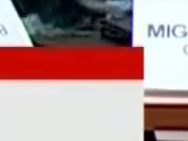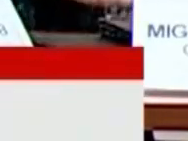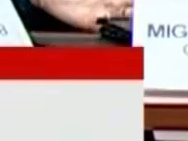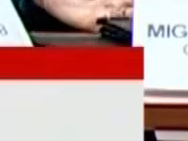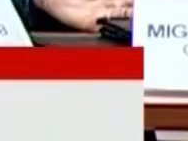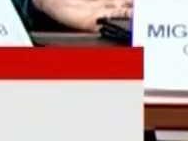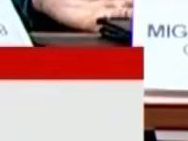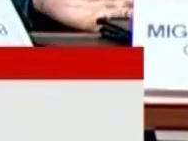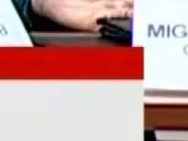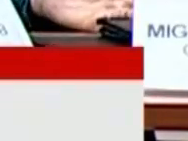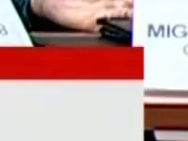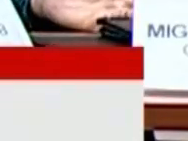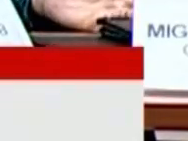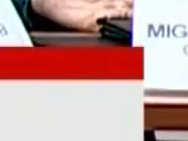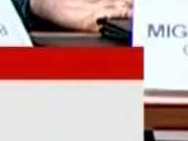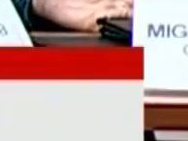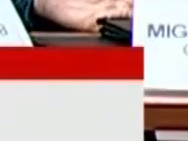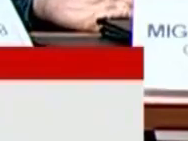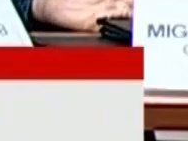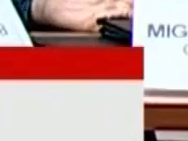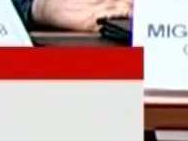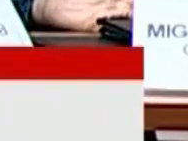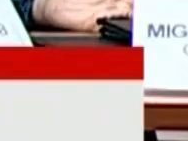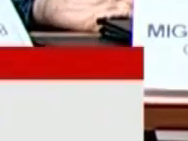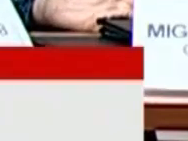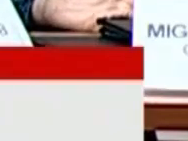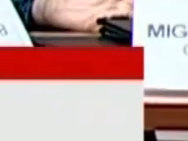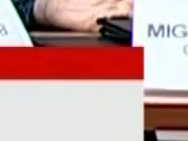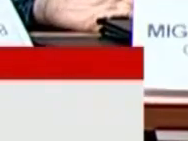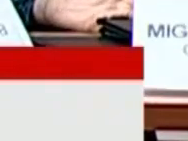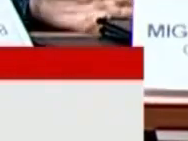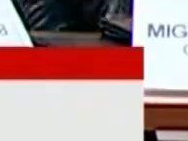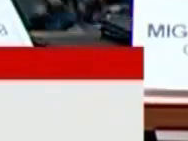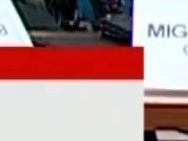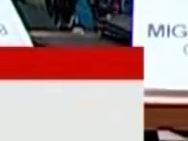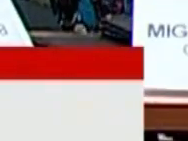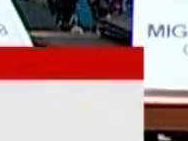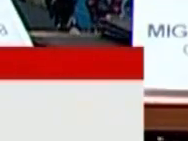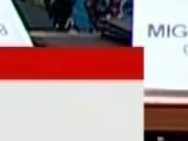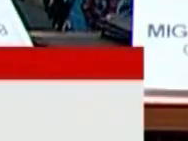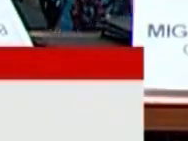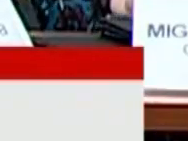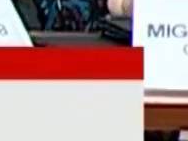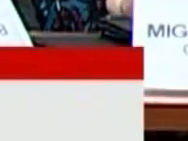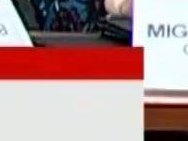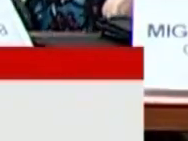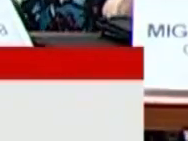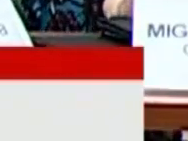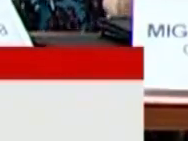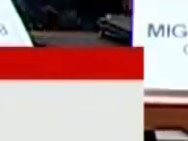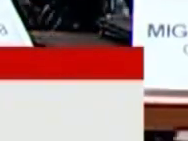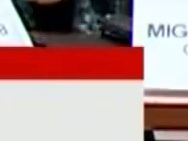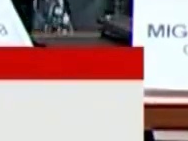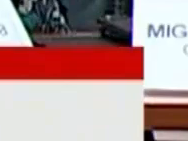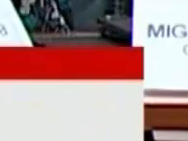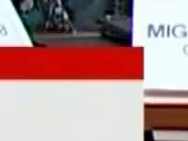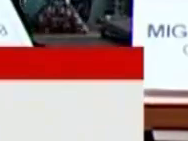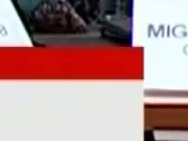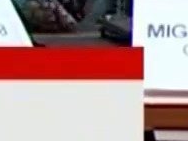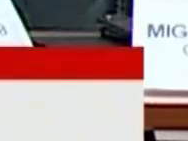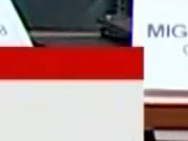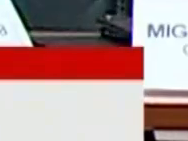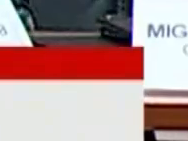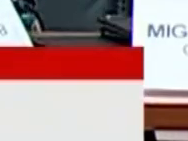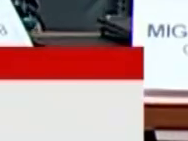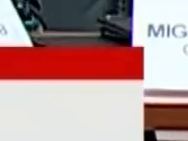mis piernas? ¿Estoy reemplazando mi espacio de tiempo solamente con esas 12 horas laborables? Es decir,